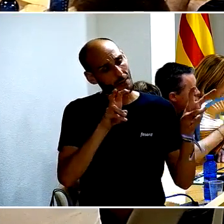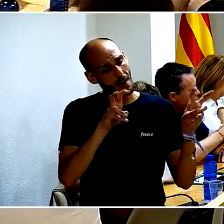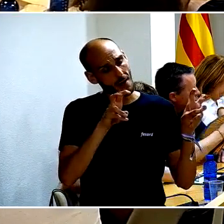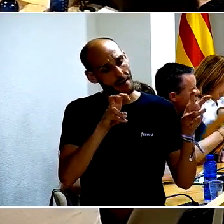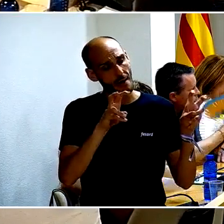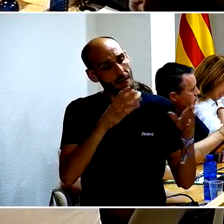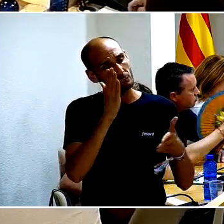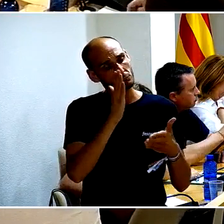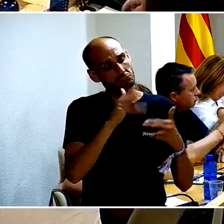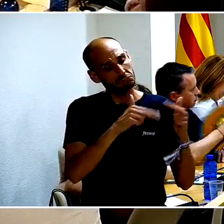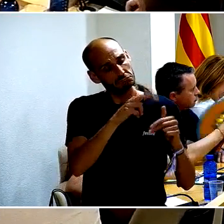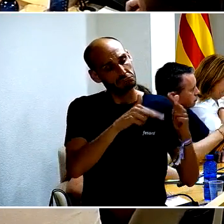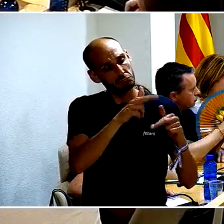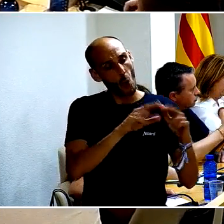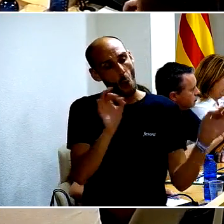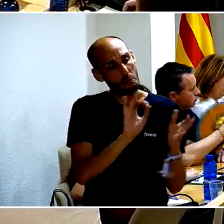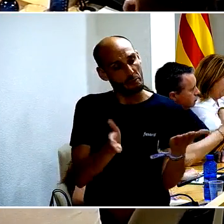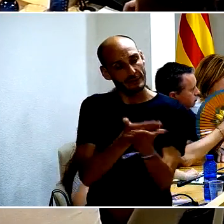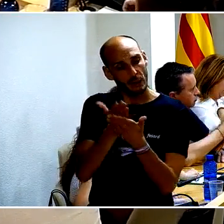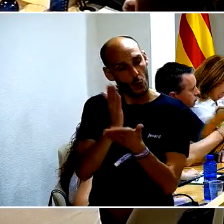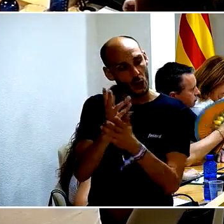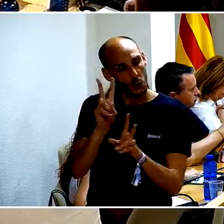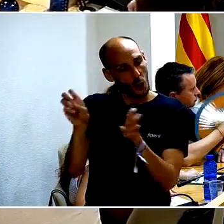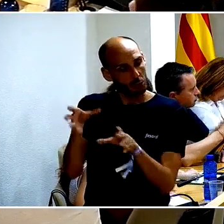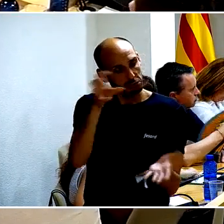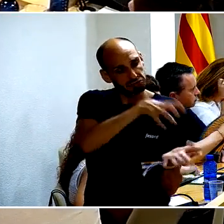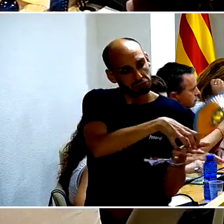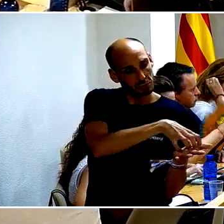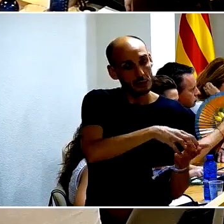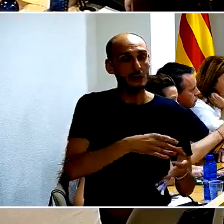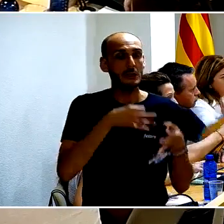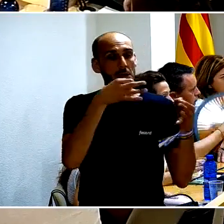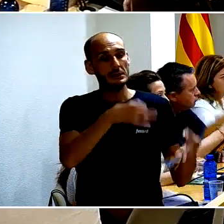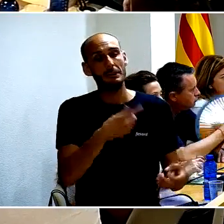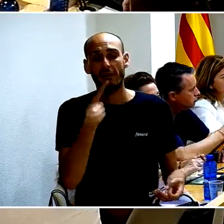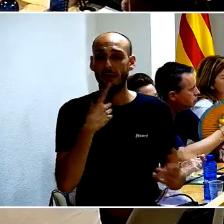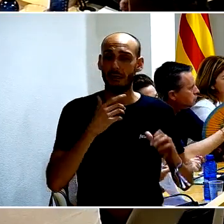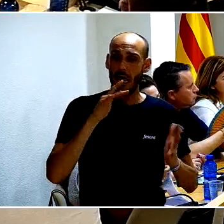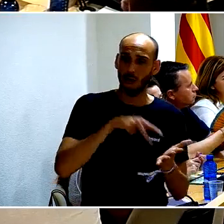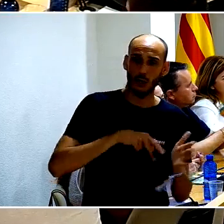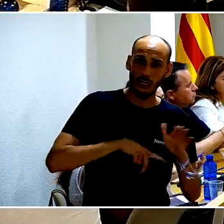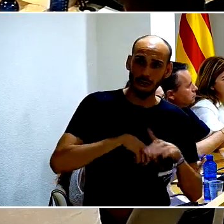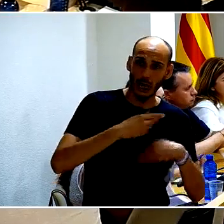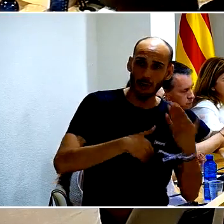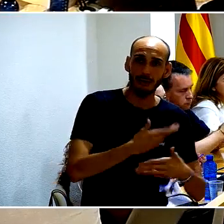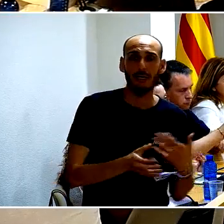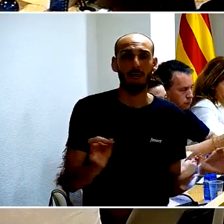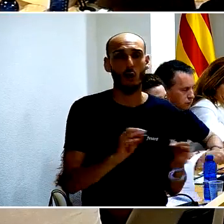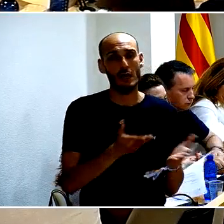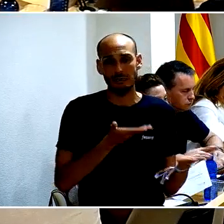para la construcción o la petición de ese nuevo colegio, y siempre se me daban largas diciendo que está en trámite, se ha pedido. Yo quiero recordar